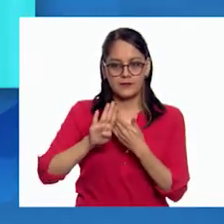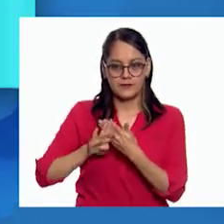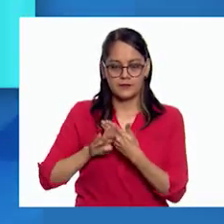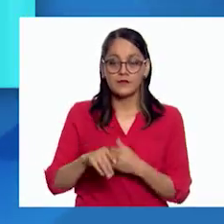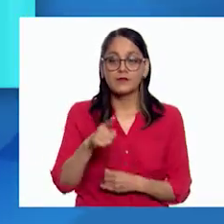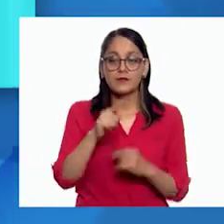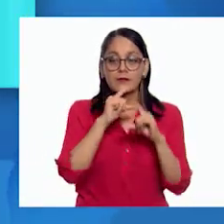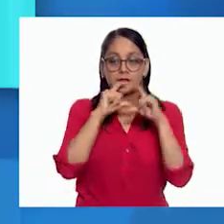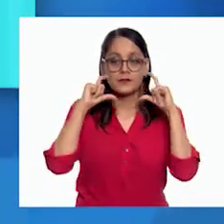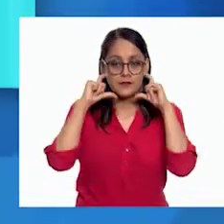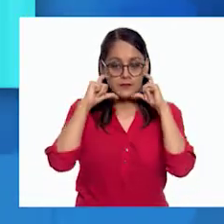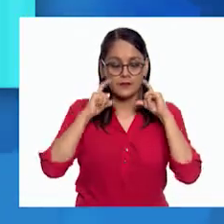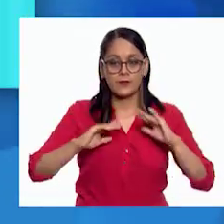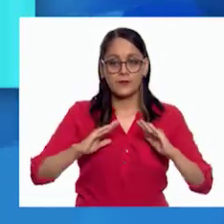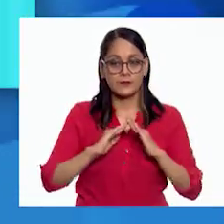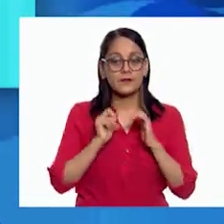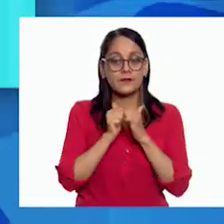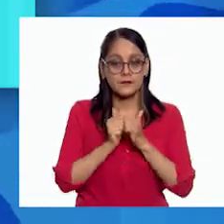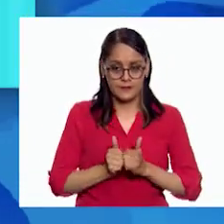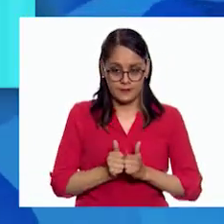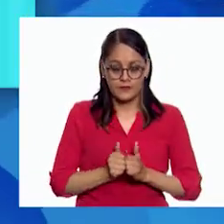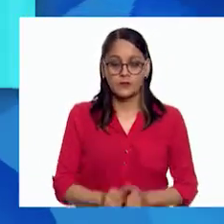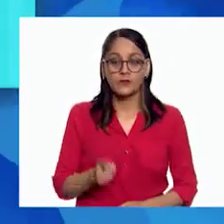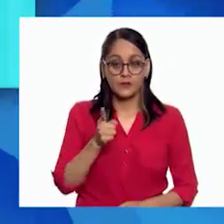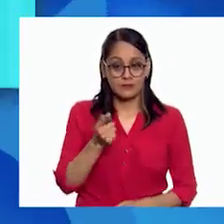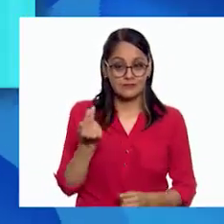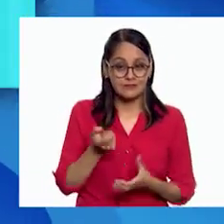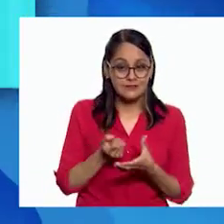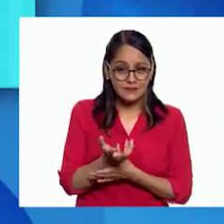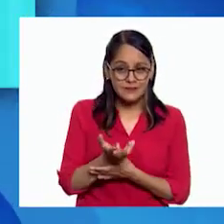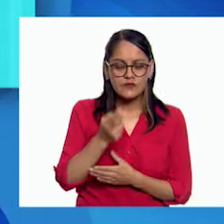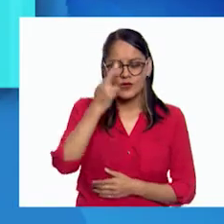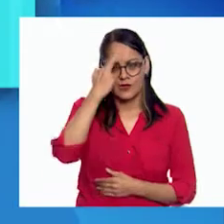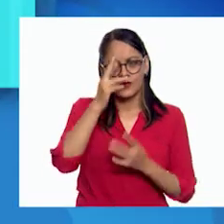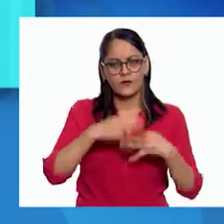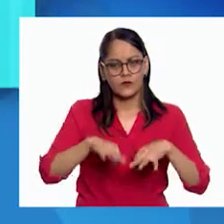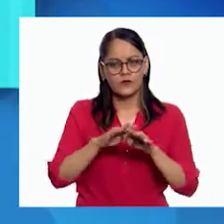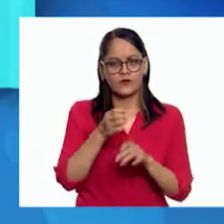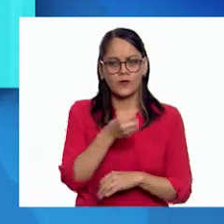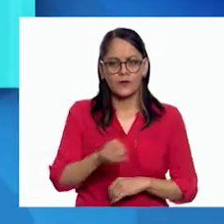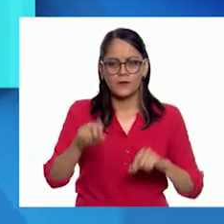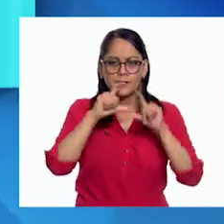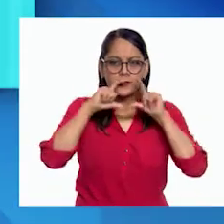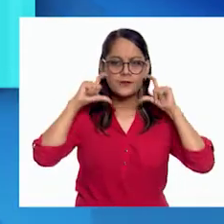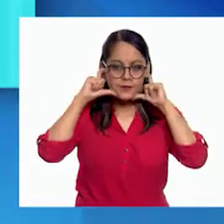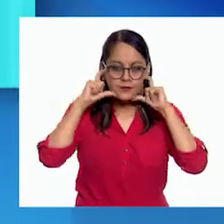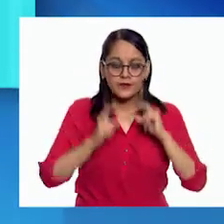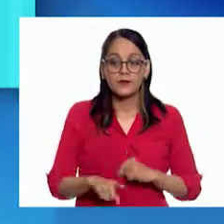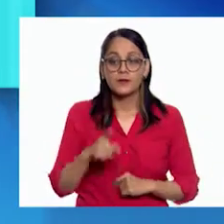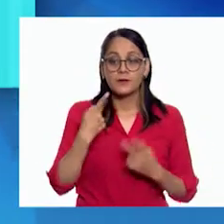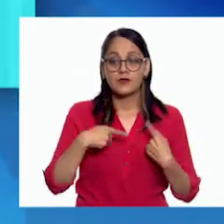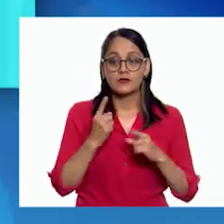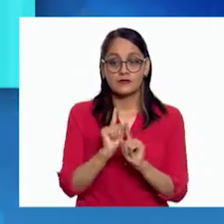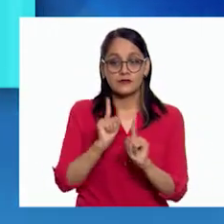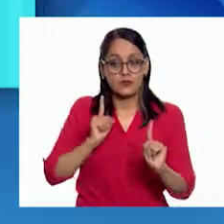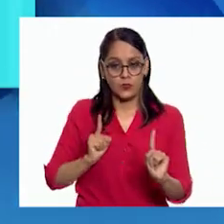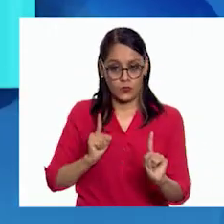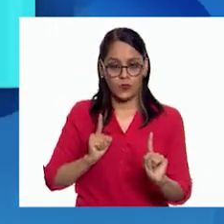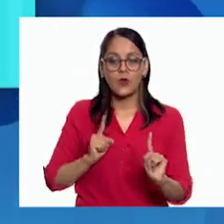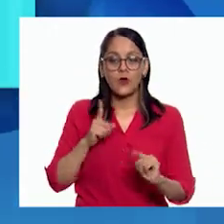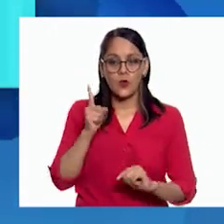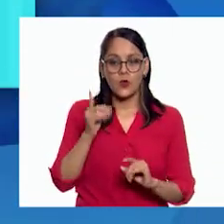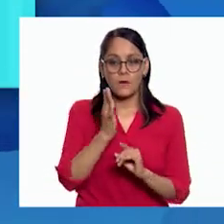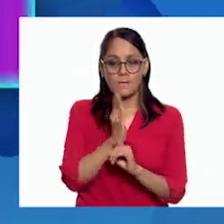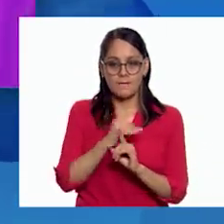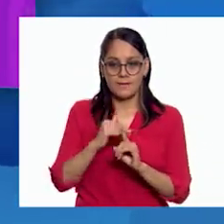Utiliza cubrebocas. No salgas de casa. Si tienes que hacerlo, recuerda que es obligatorio utilizarlo. Mantén una distancia mínima de un metro